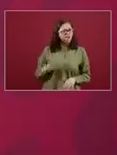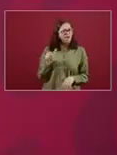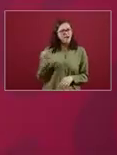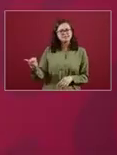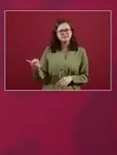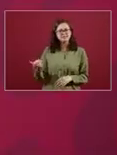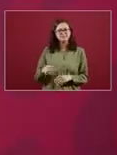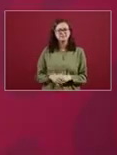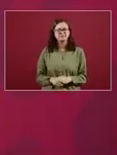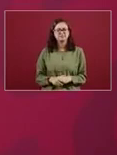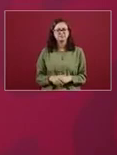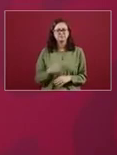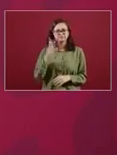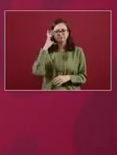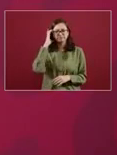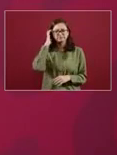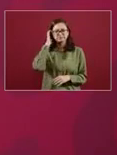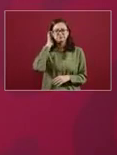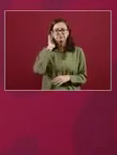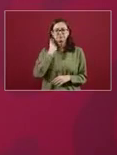Ella padeció,